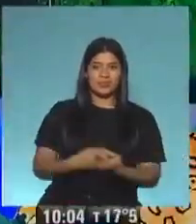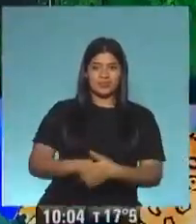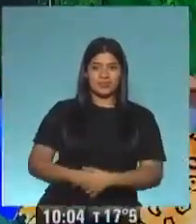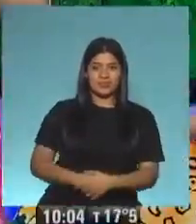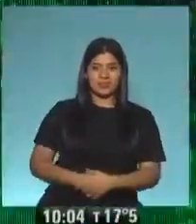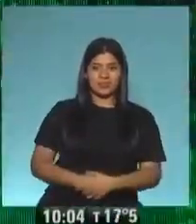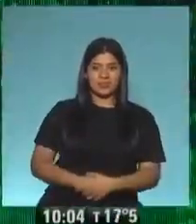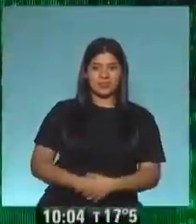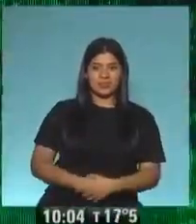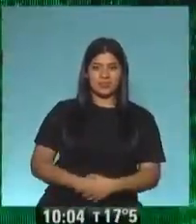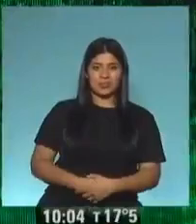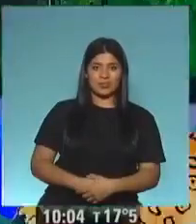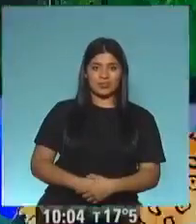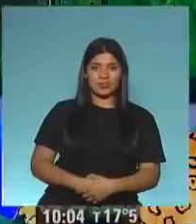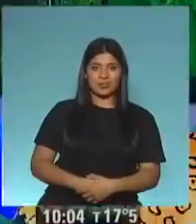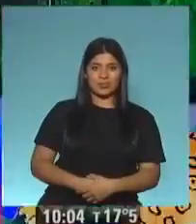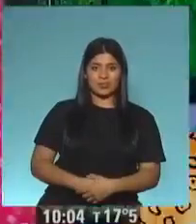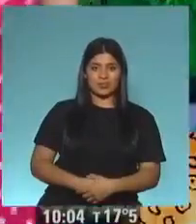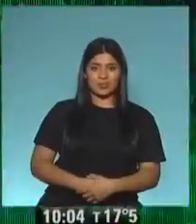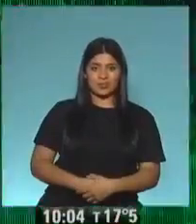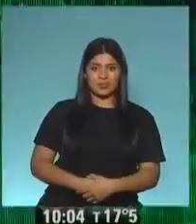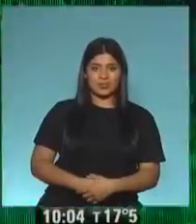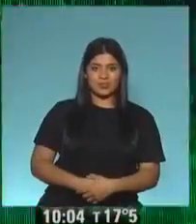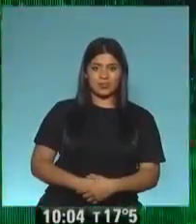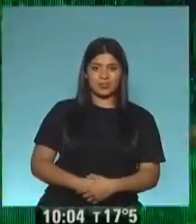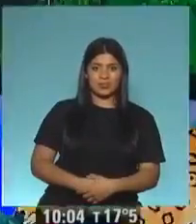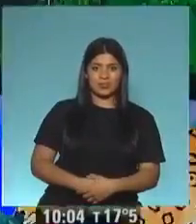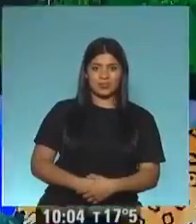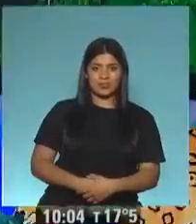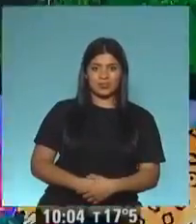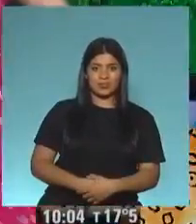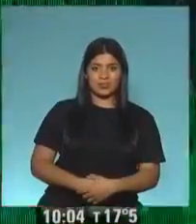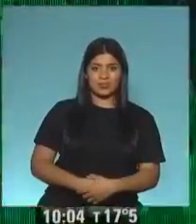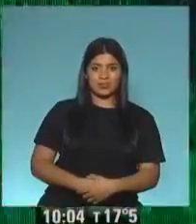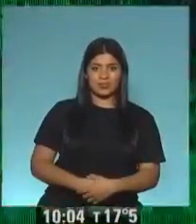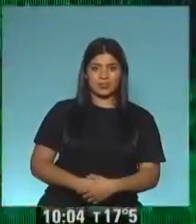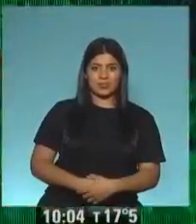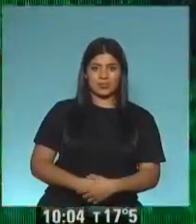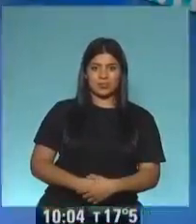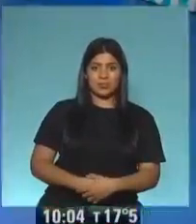Eo,